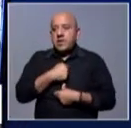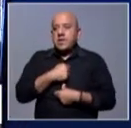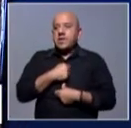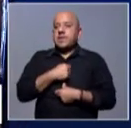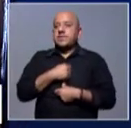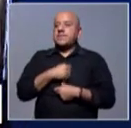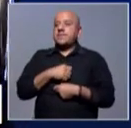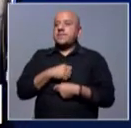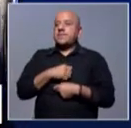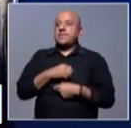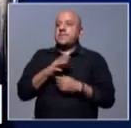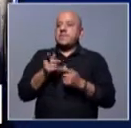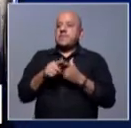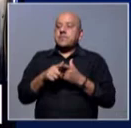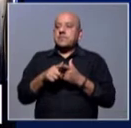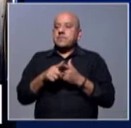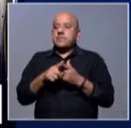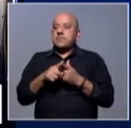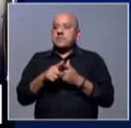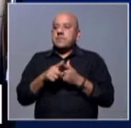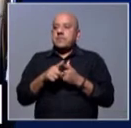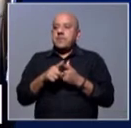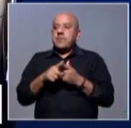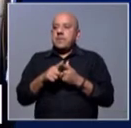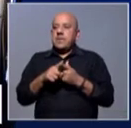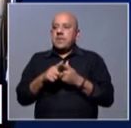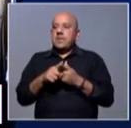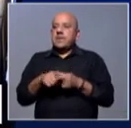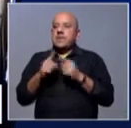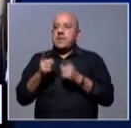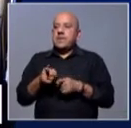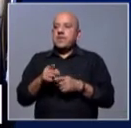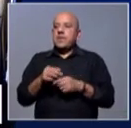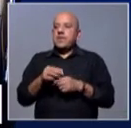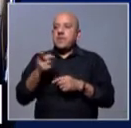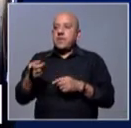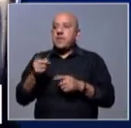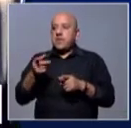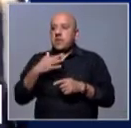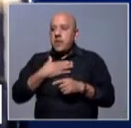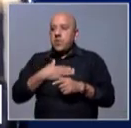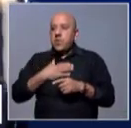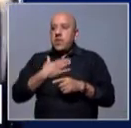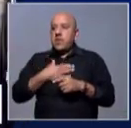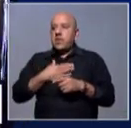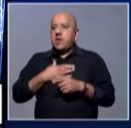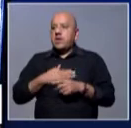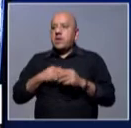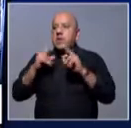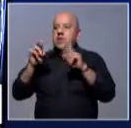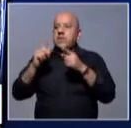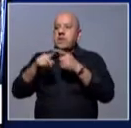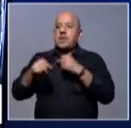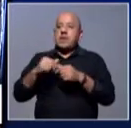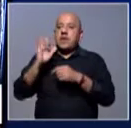el también que entre otras cosas permitió o estuvo de acuerdo con la condonación de la deuda a paco